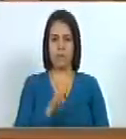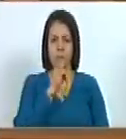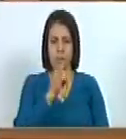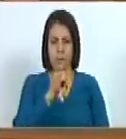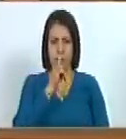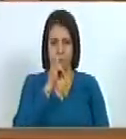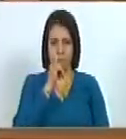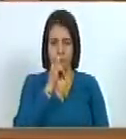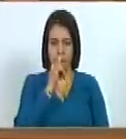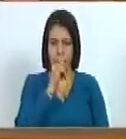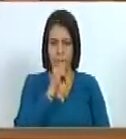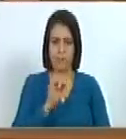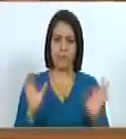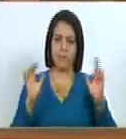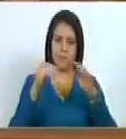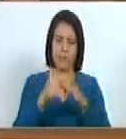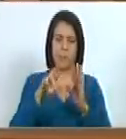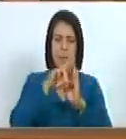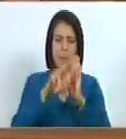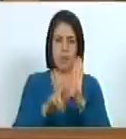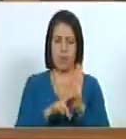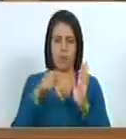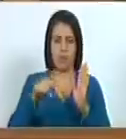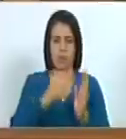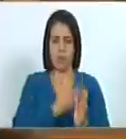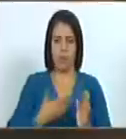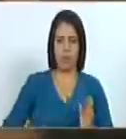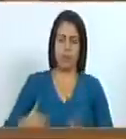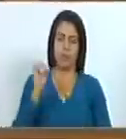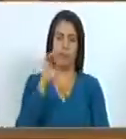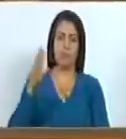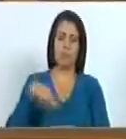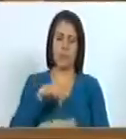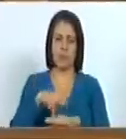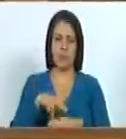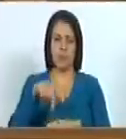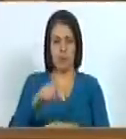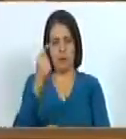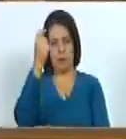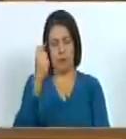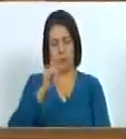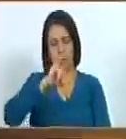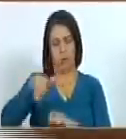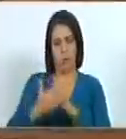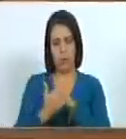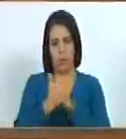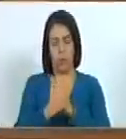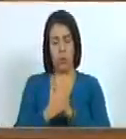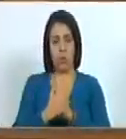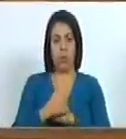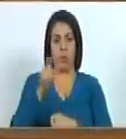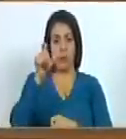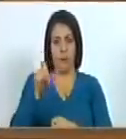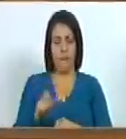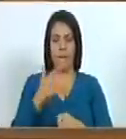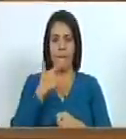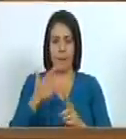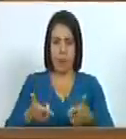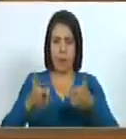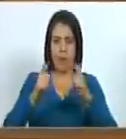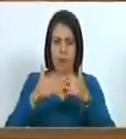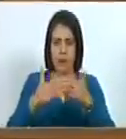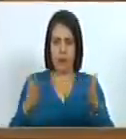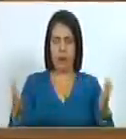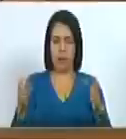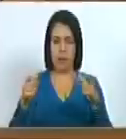secretaría de la existencia del quórum reglamentario, el presidente de la Asamblea Nacional, diputado Jorge Rodríguez Gómez, declaró abierta la